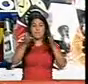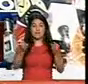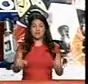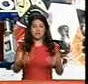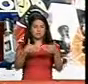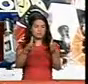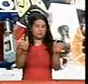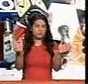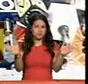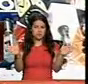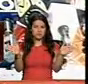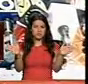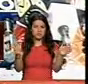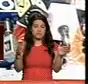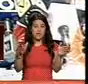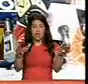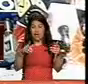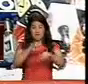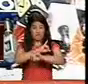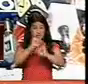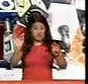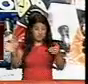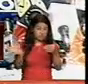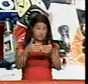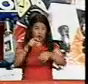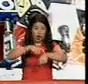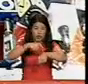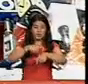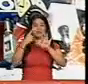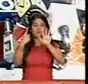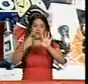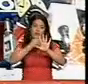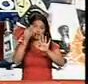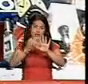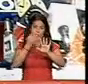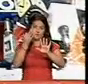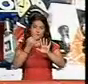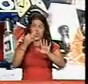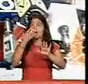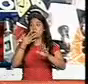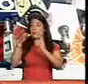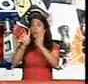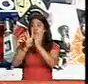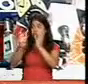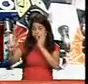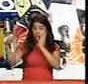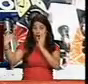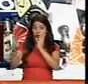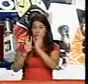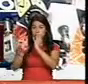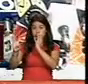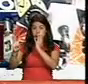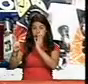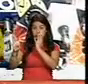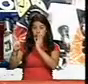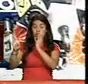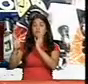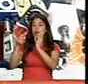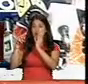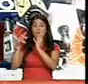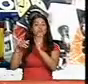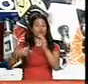6 de la tarde a donde haya flujo de votantes en esa mesa allí